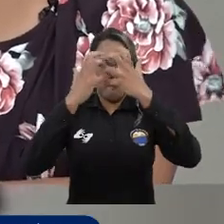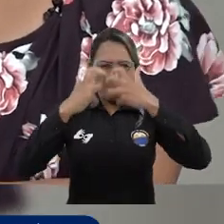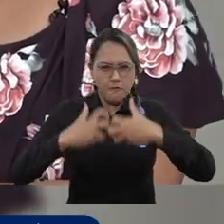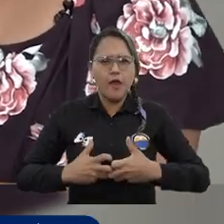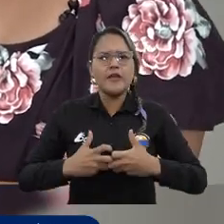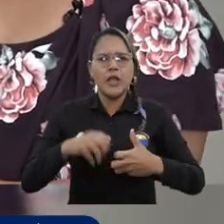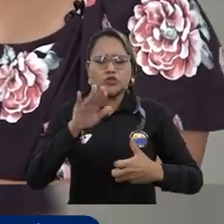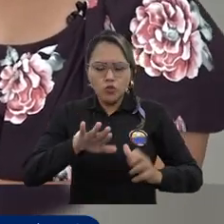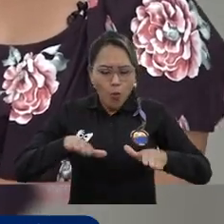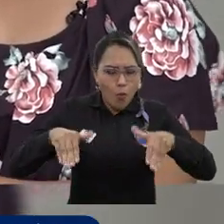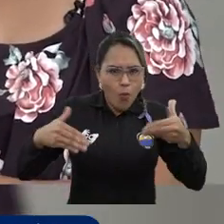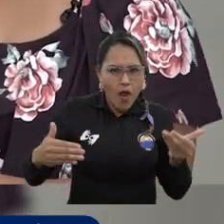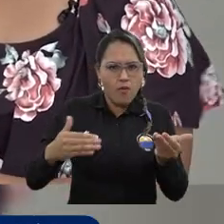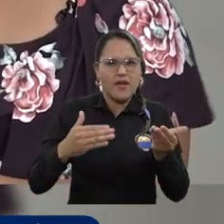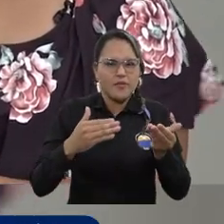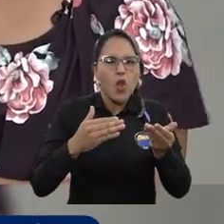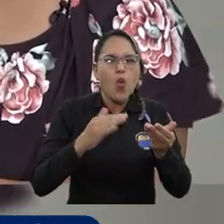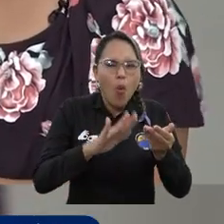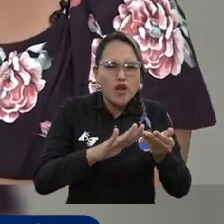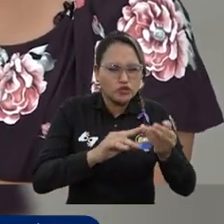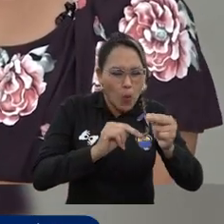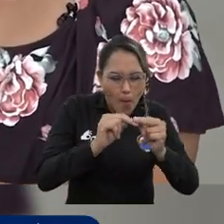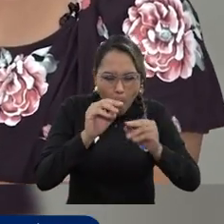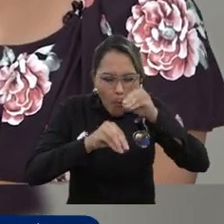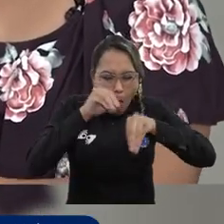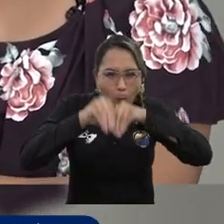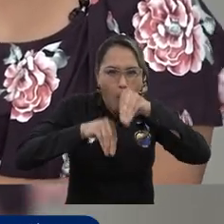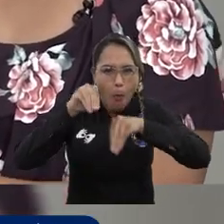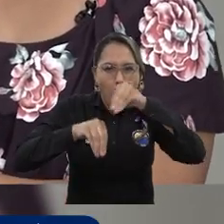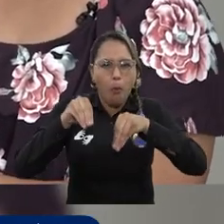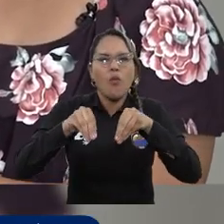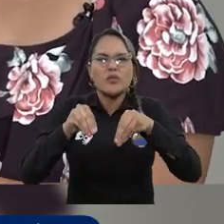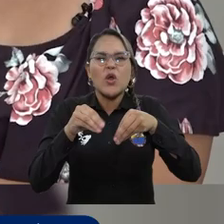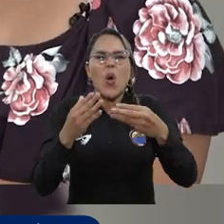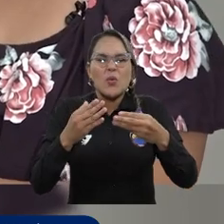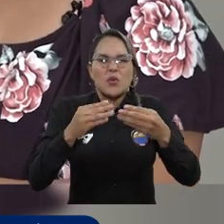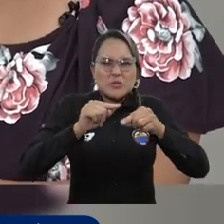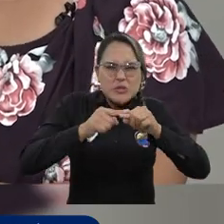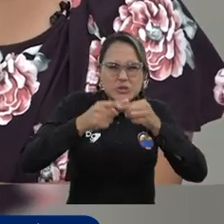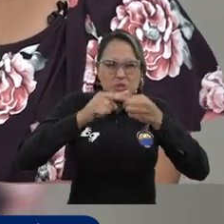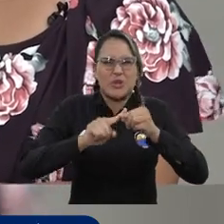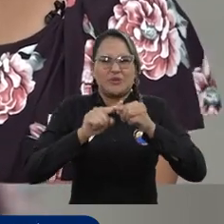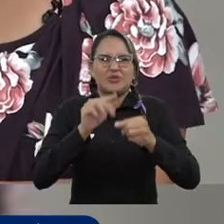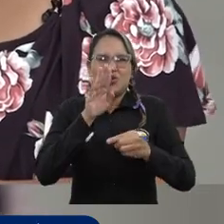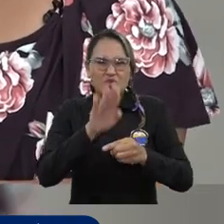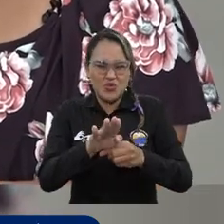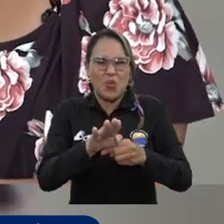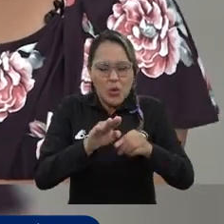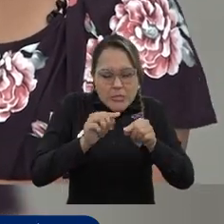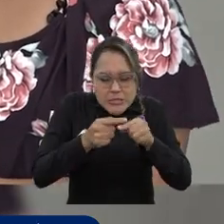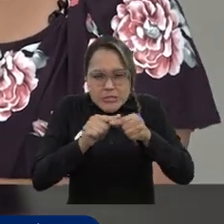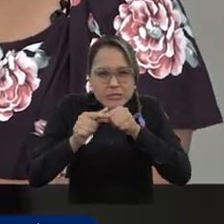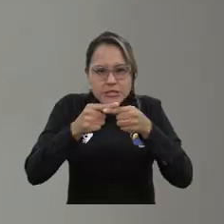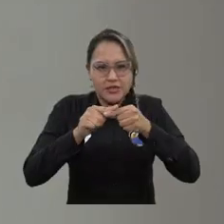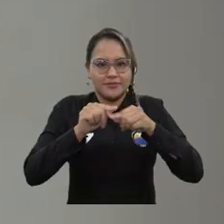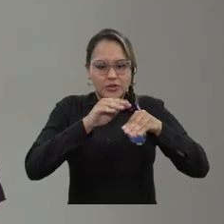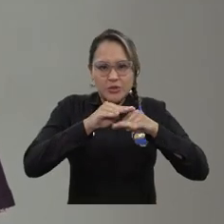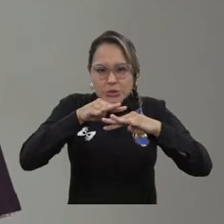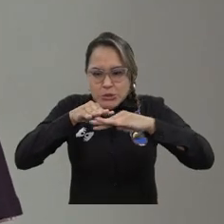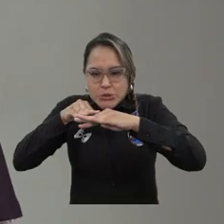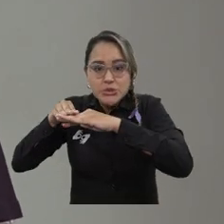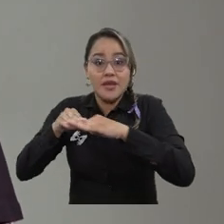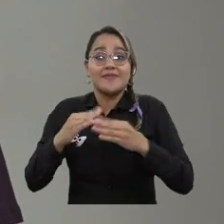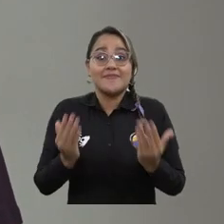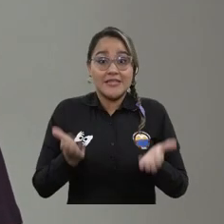papás tienen una fábrica de muebles en fibras naturales renovables. Los muebles se fabrican en mimbre, yaré, bambú y guadua.